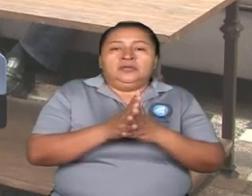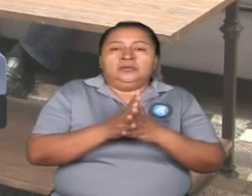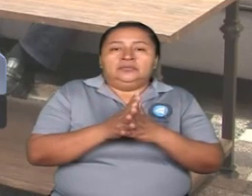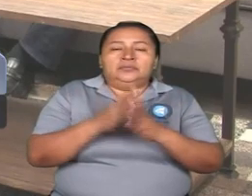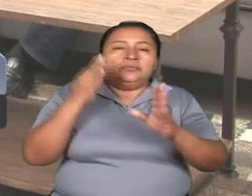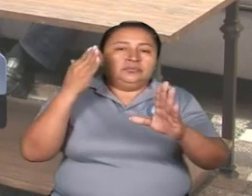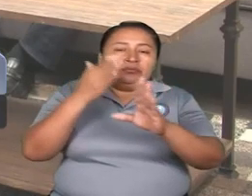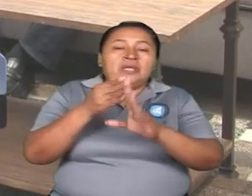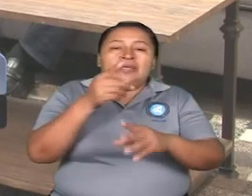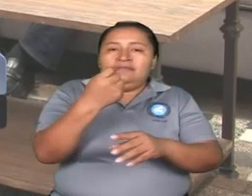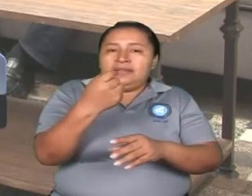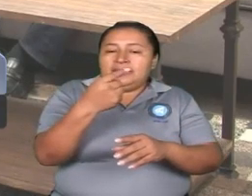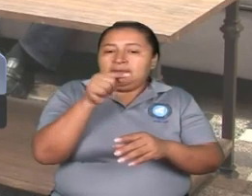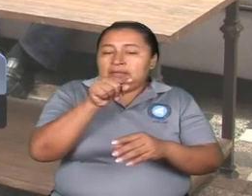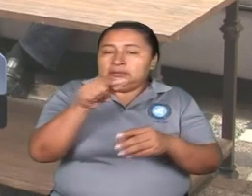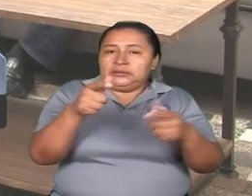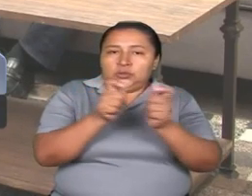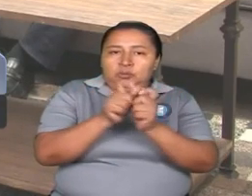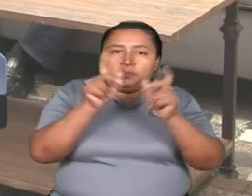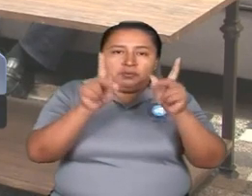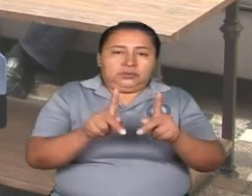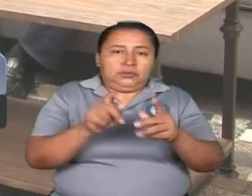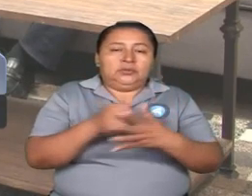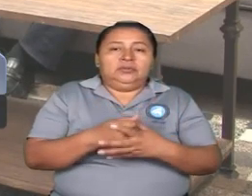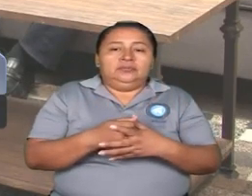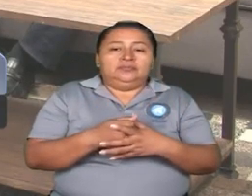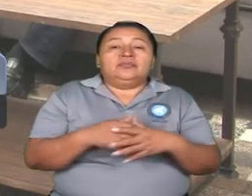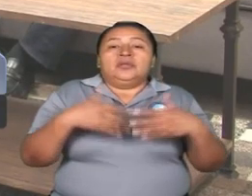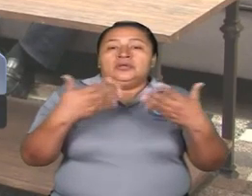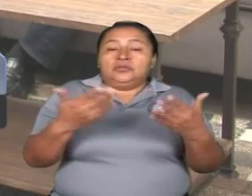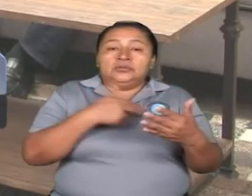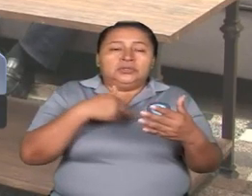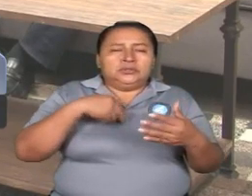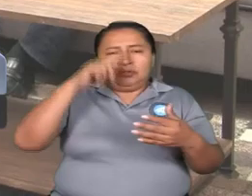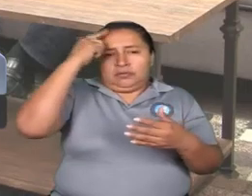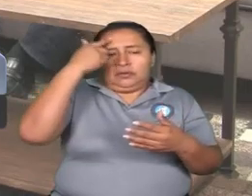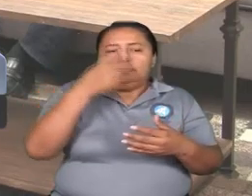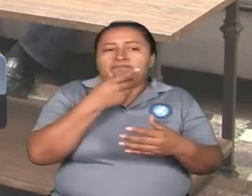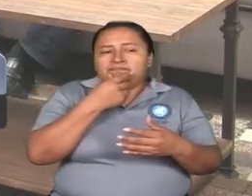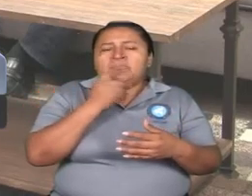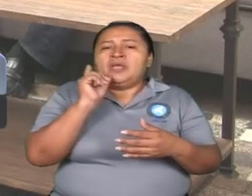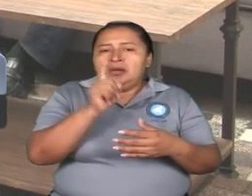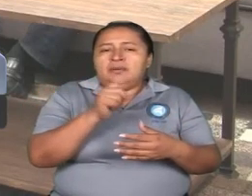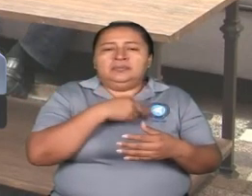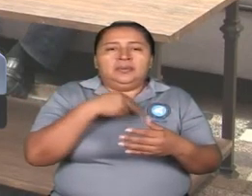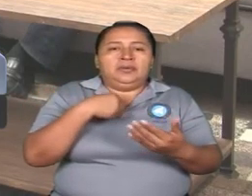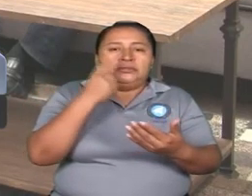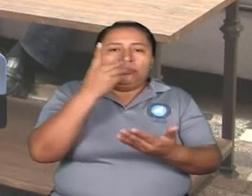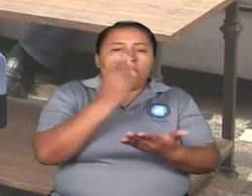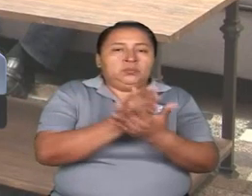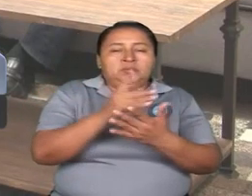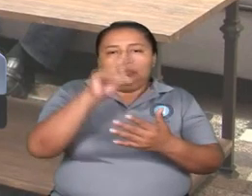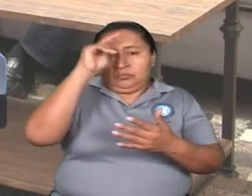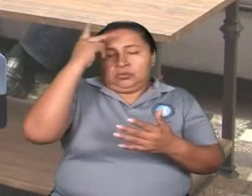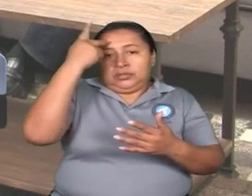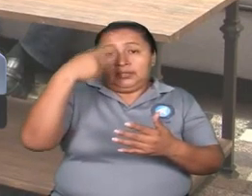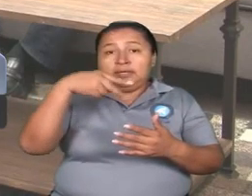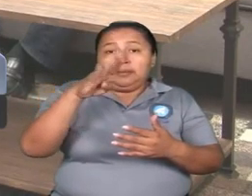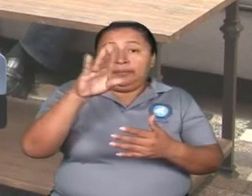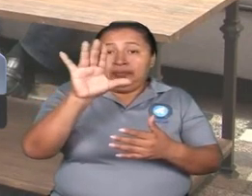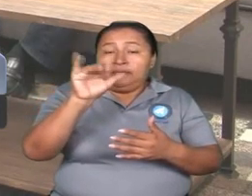en deuda con estos sectores. ¿Ya? Entonces, ¿qué hace el gobierno? Hombre, vamos a establecer una política pública